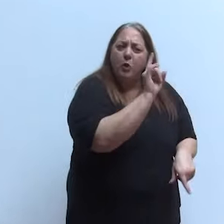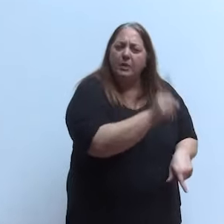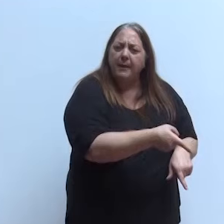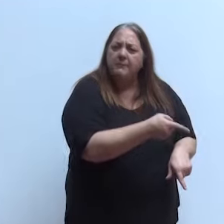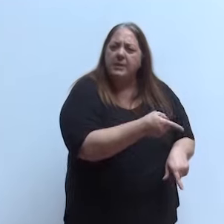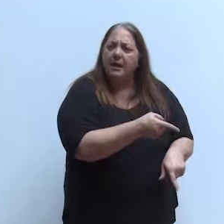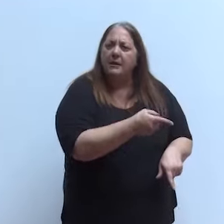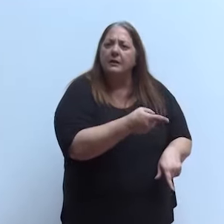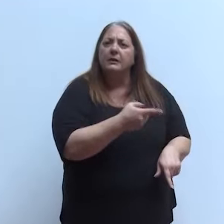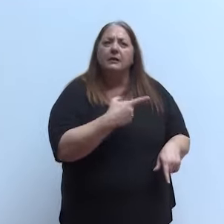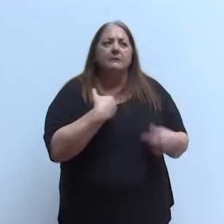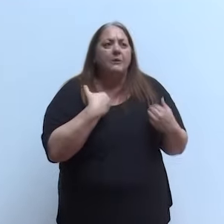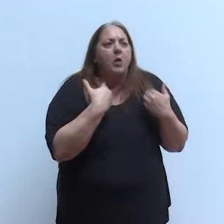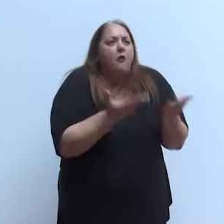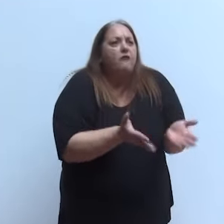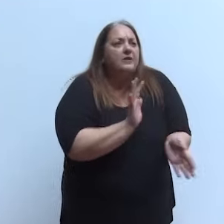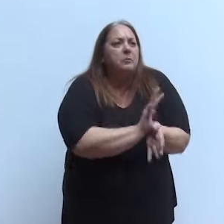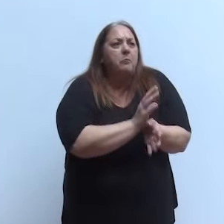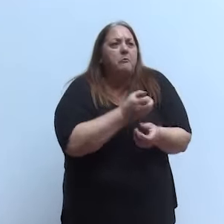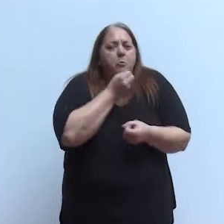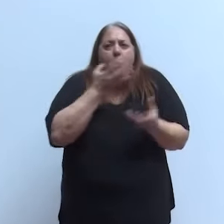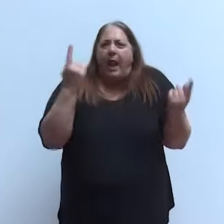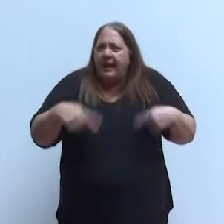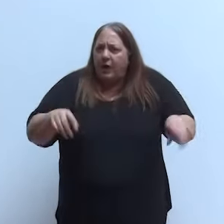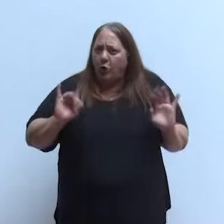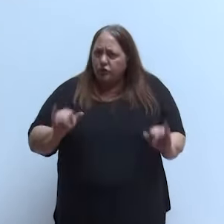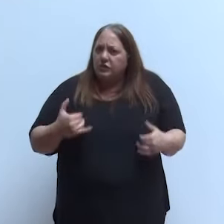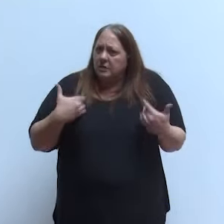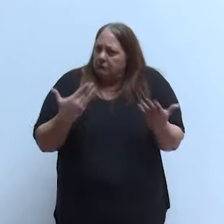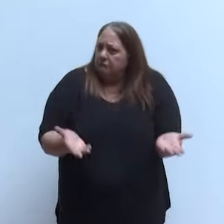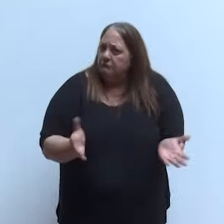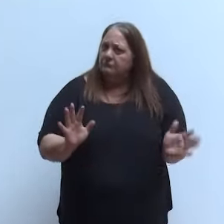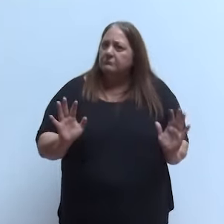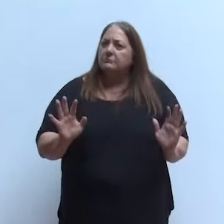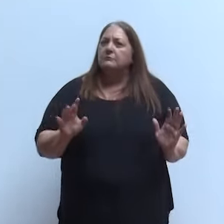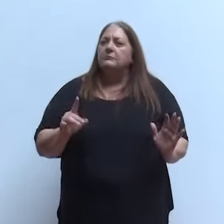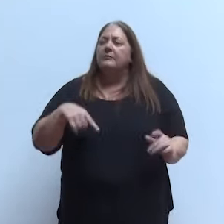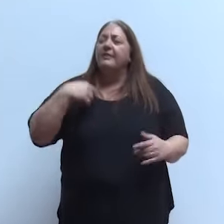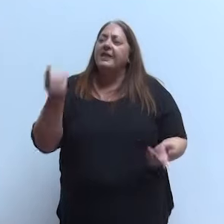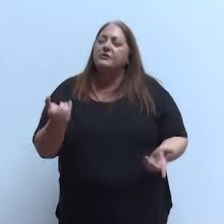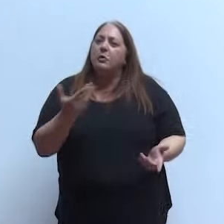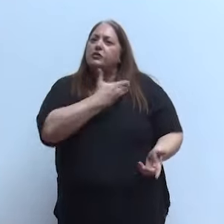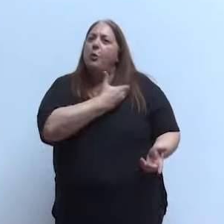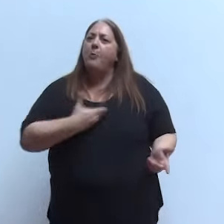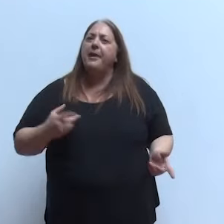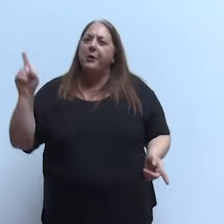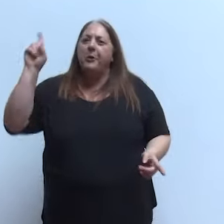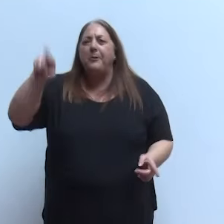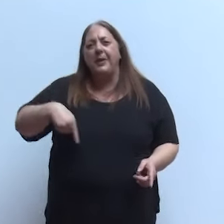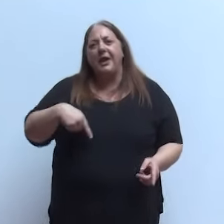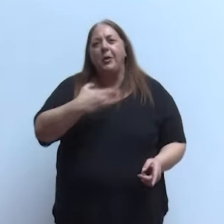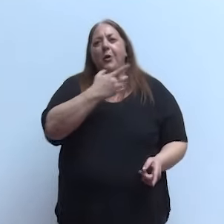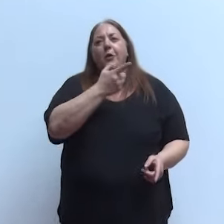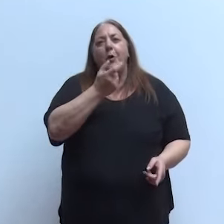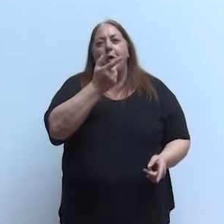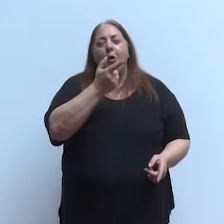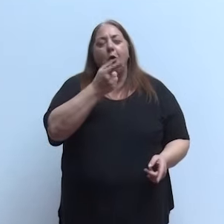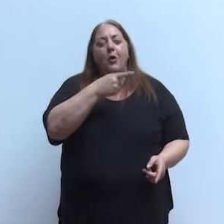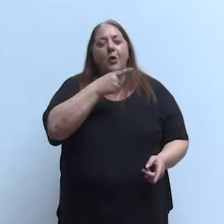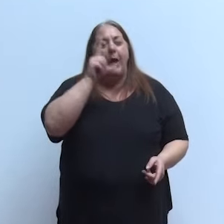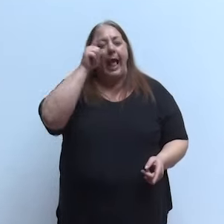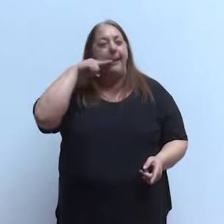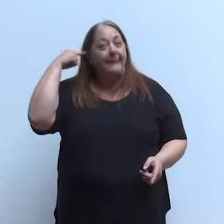cualquier cosa y luego la frustración del gobierno de Alberto una frustración muy